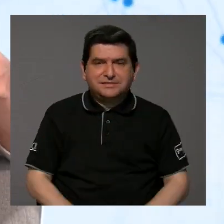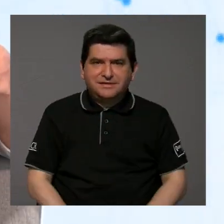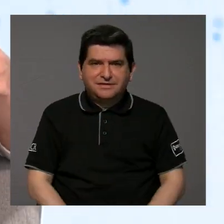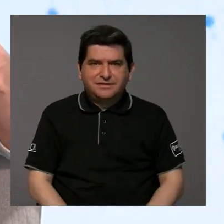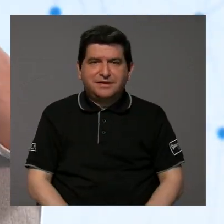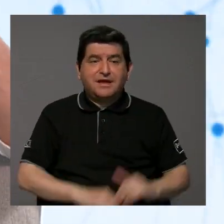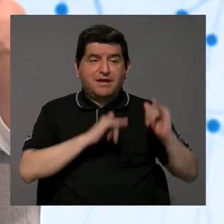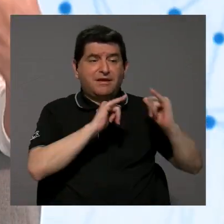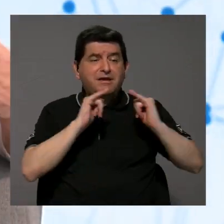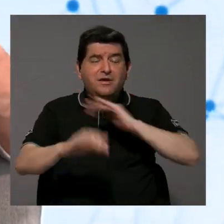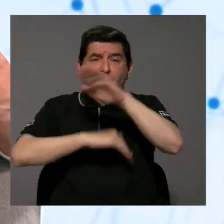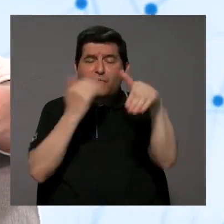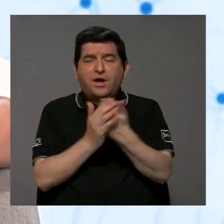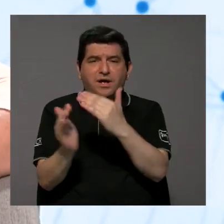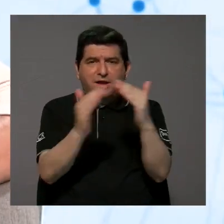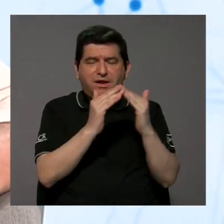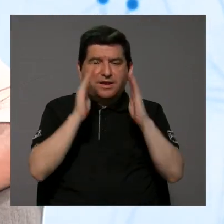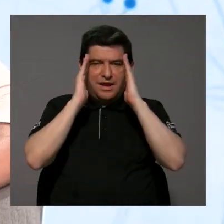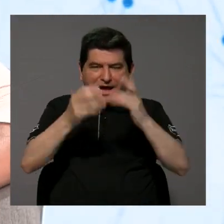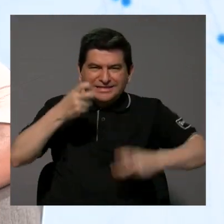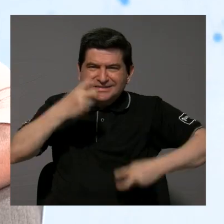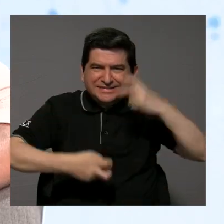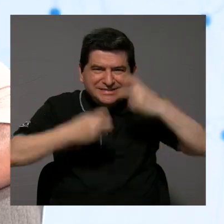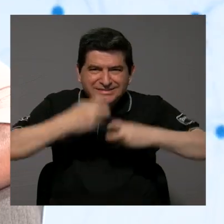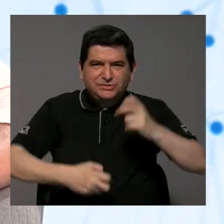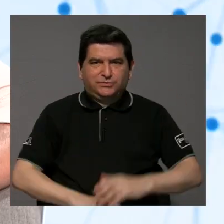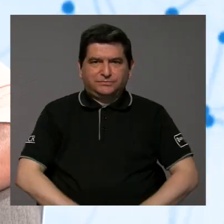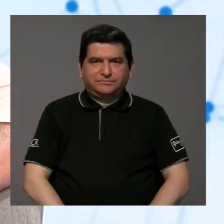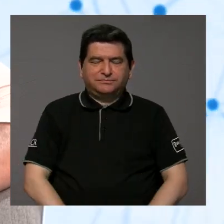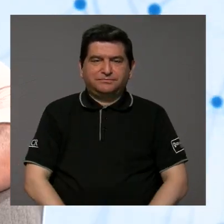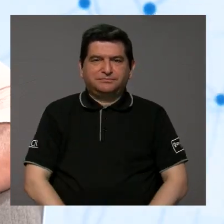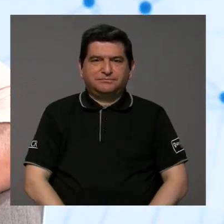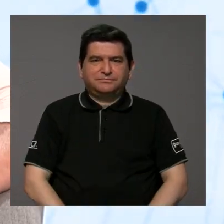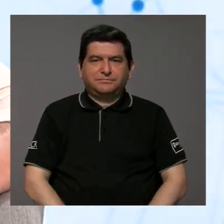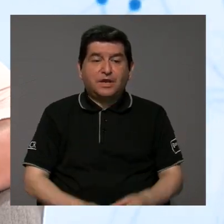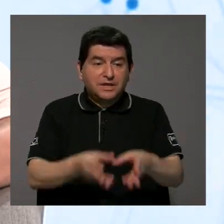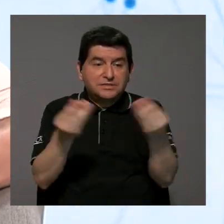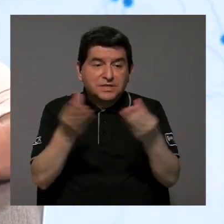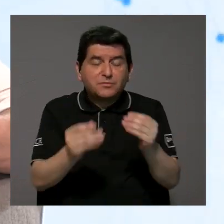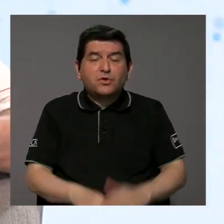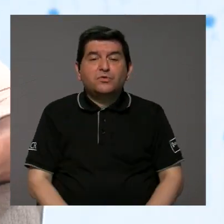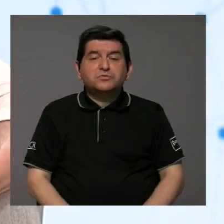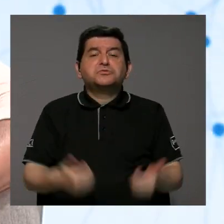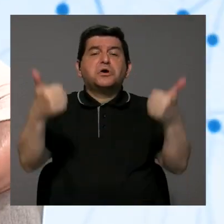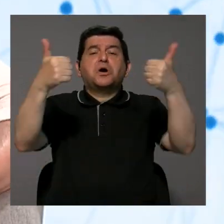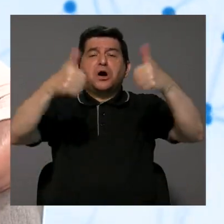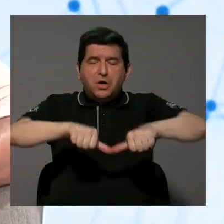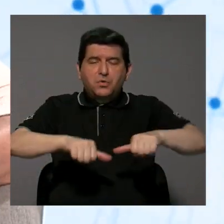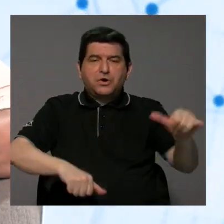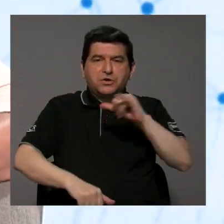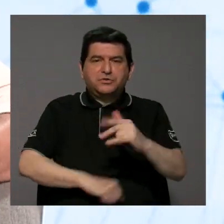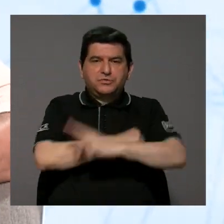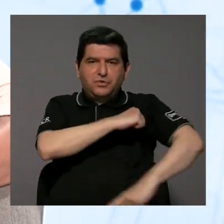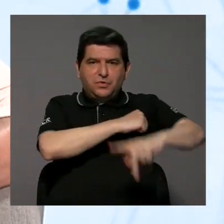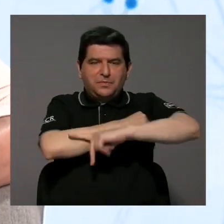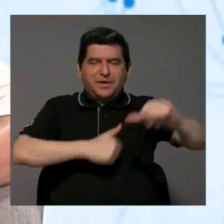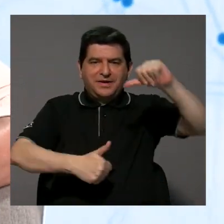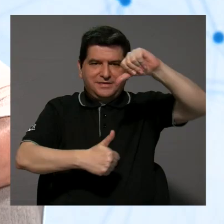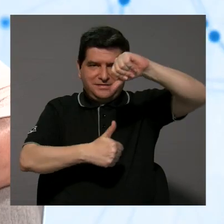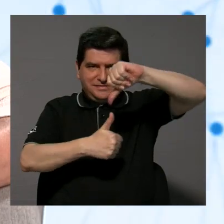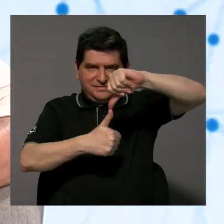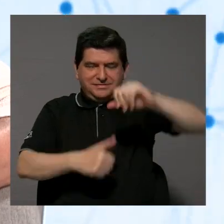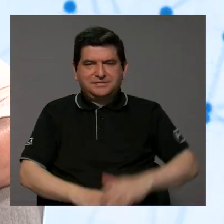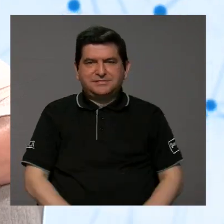que fueran comunes a toda la población para atender la crisis. Y se generó ese consenso a nivel también de los